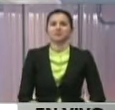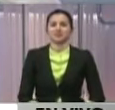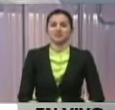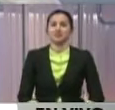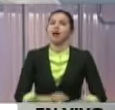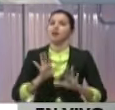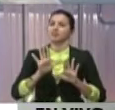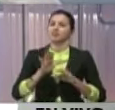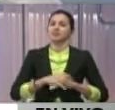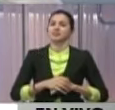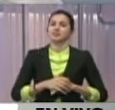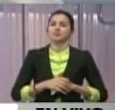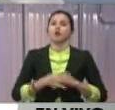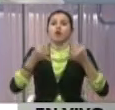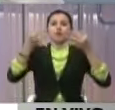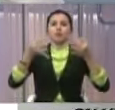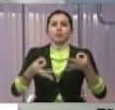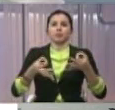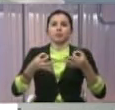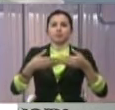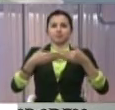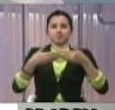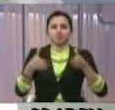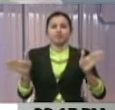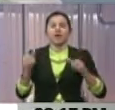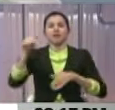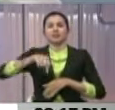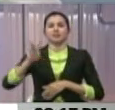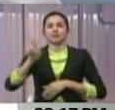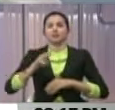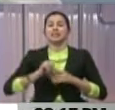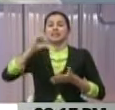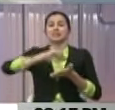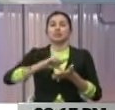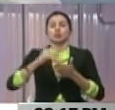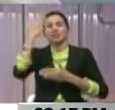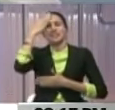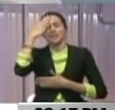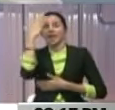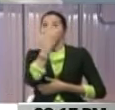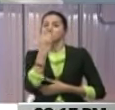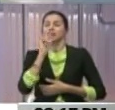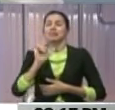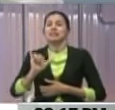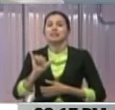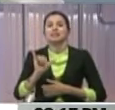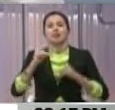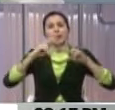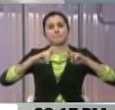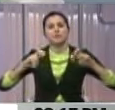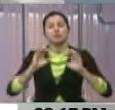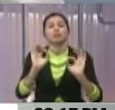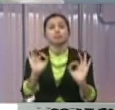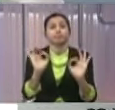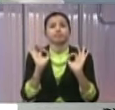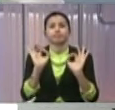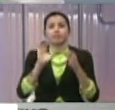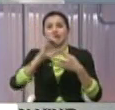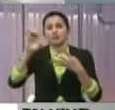De esta manera ha quedado formalmente inaugurado en la capital venezolana el Centro de Saberes Africanos y de Investigaciones Estratégicas,